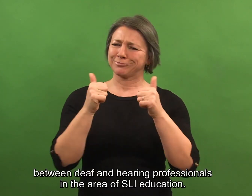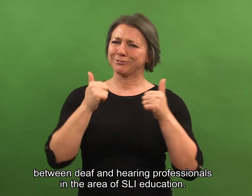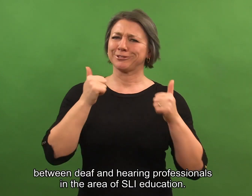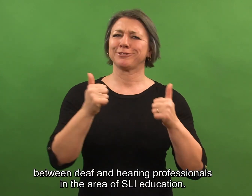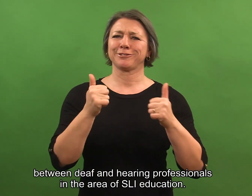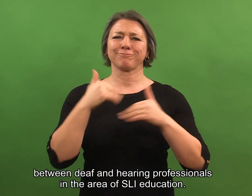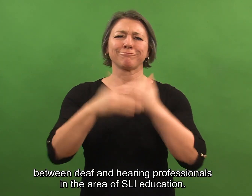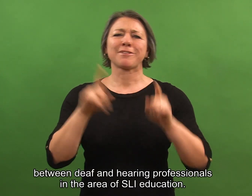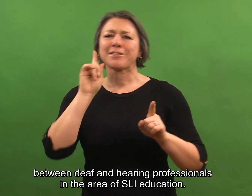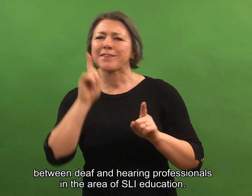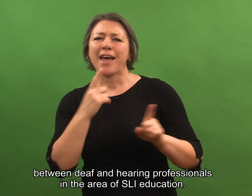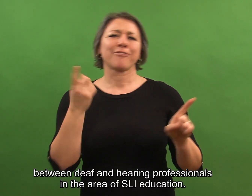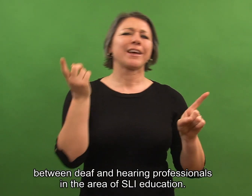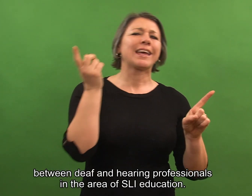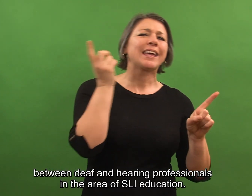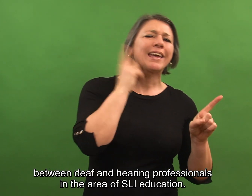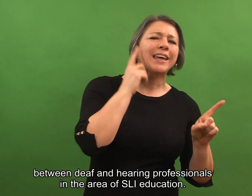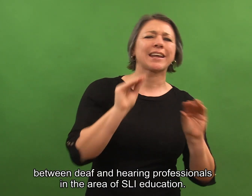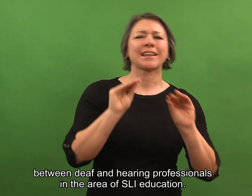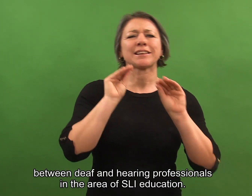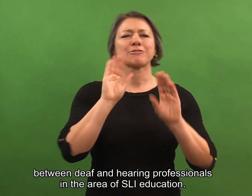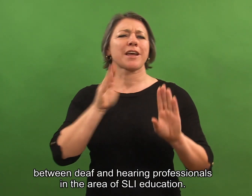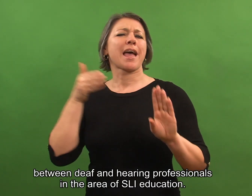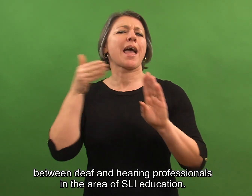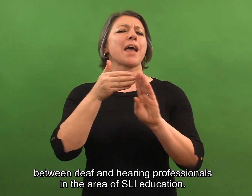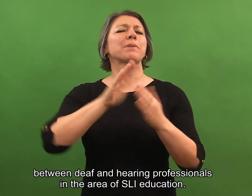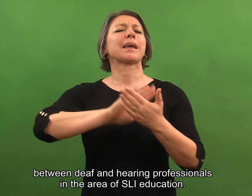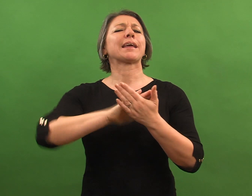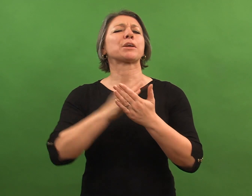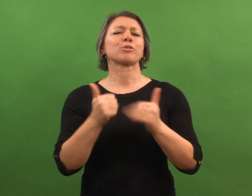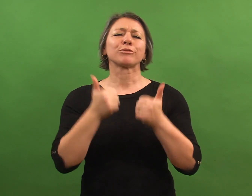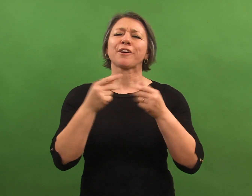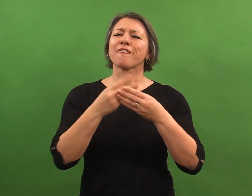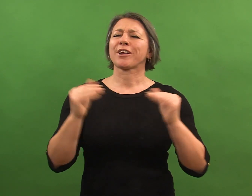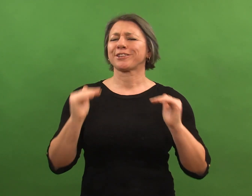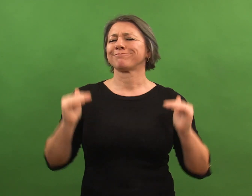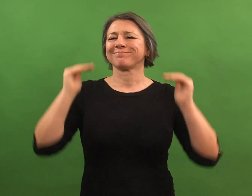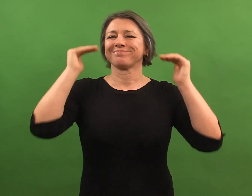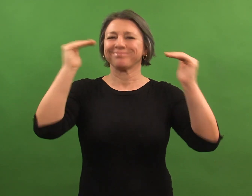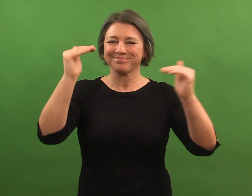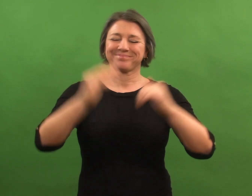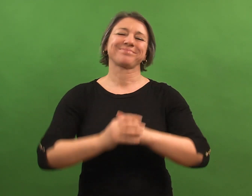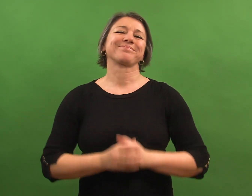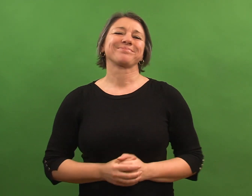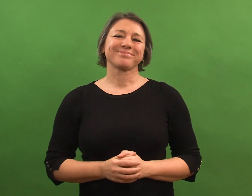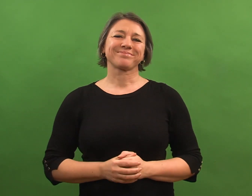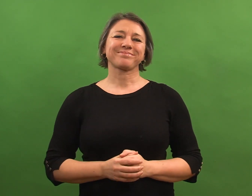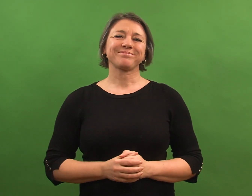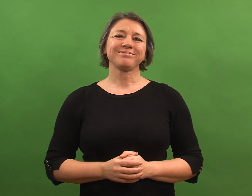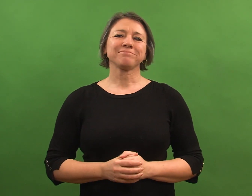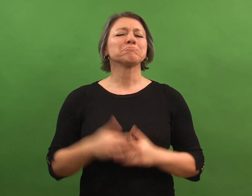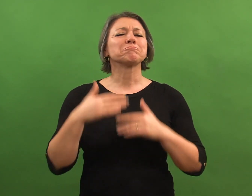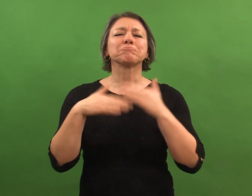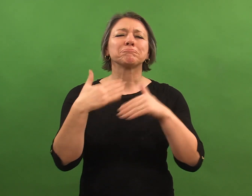enseñando y han tenido esta organización para los intérpretes de lengua de señas. Y hemos establecido